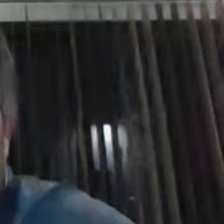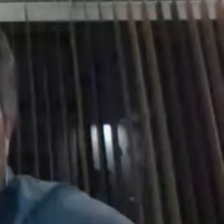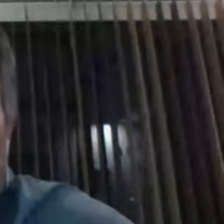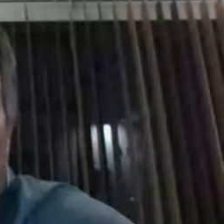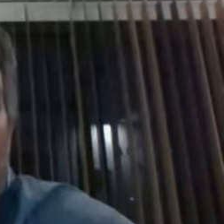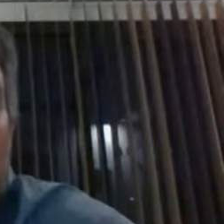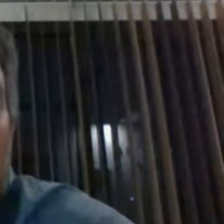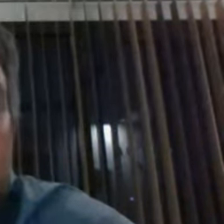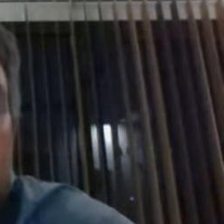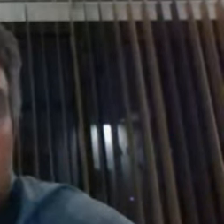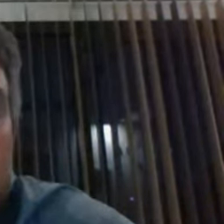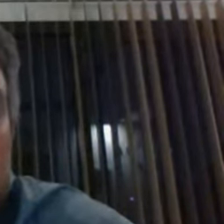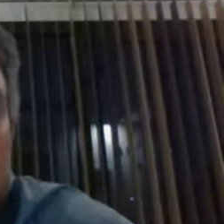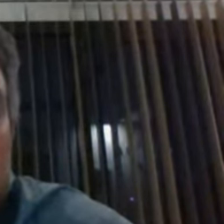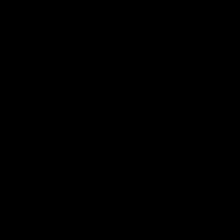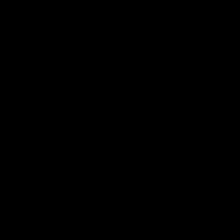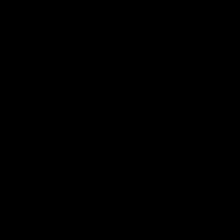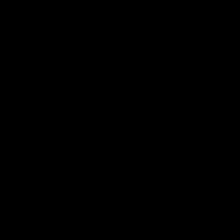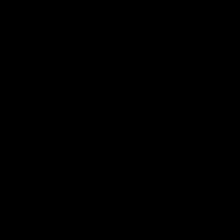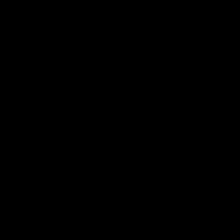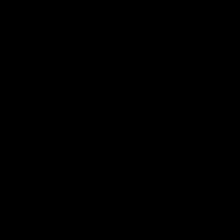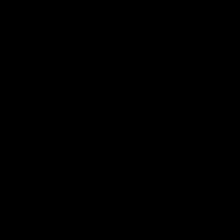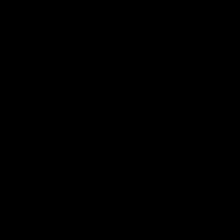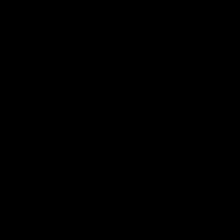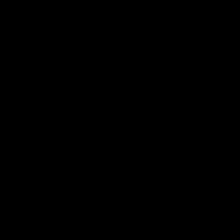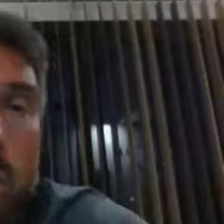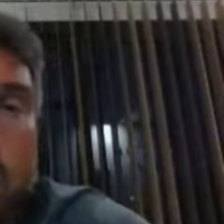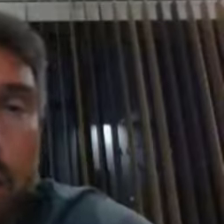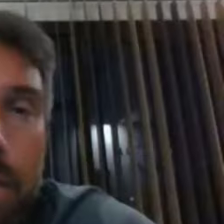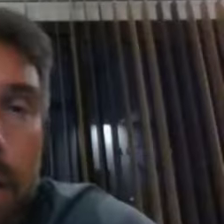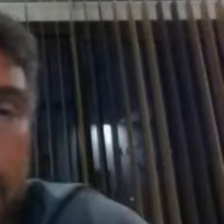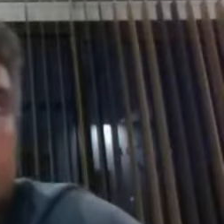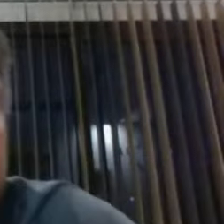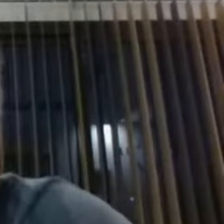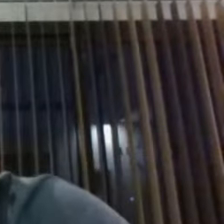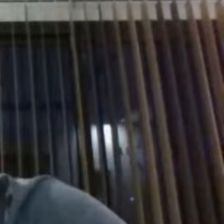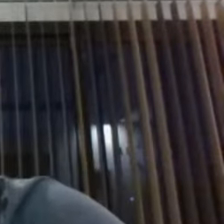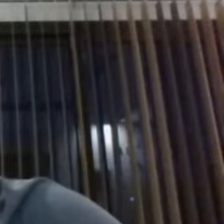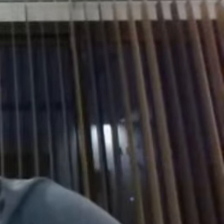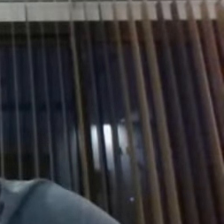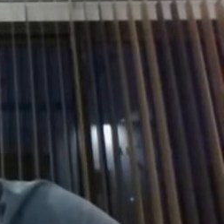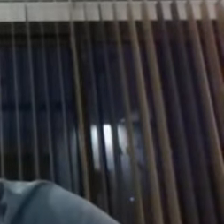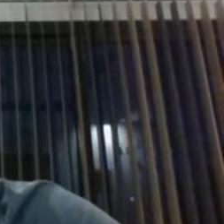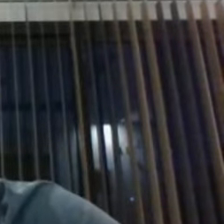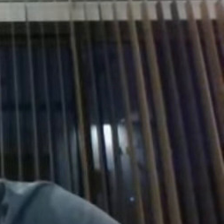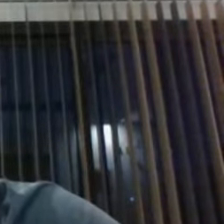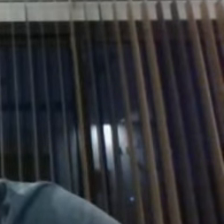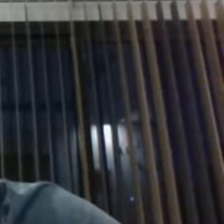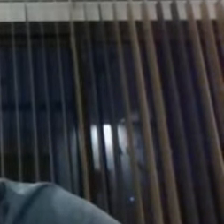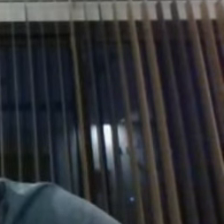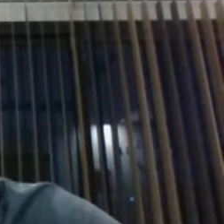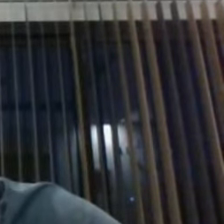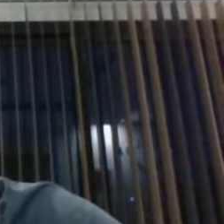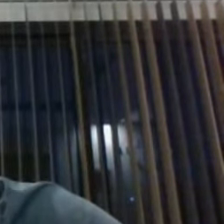El práctico de estructuras, ese que tiene los dibujos con las flechas, donde tienen que poner los nombres.